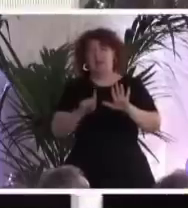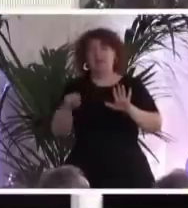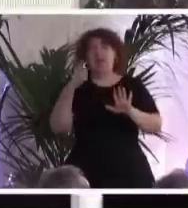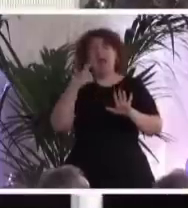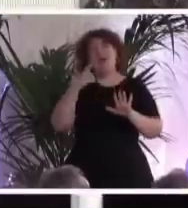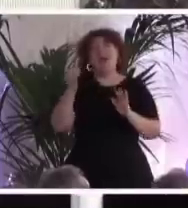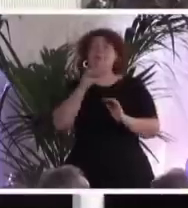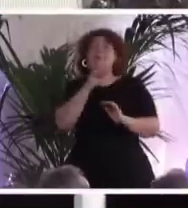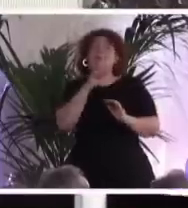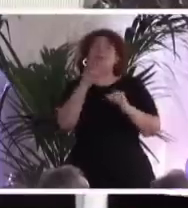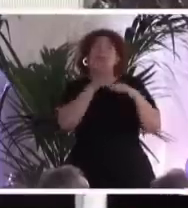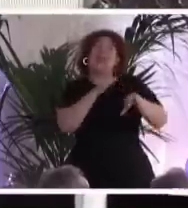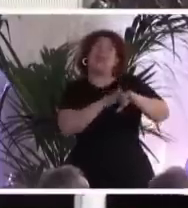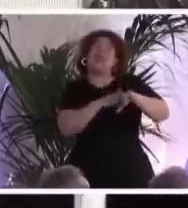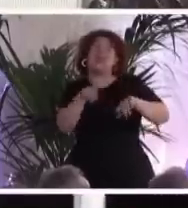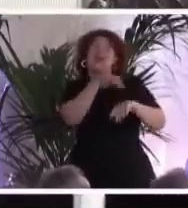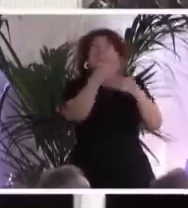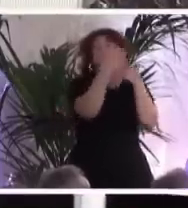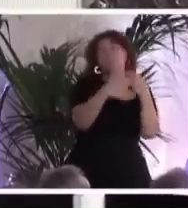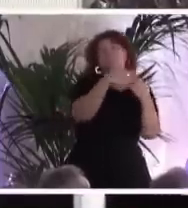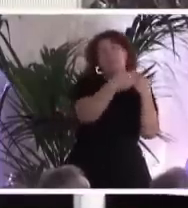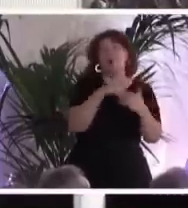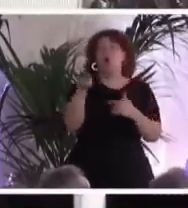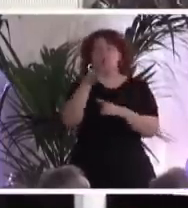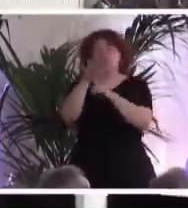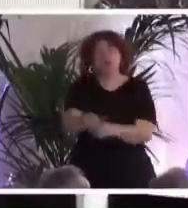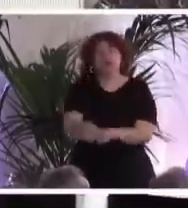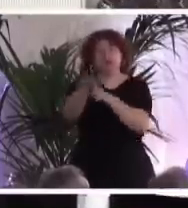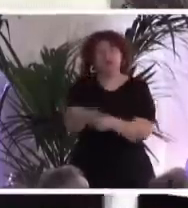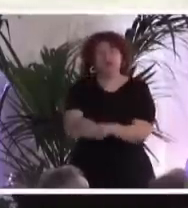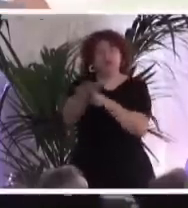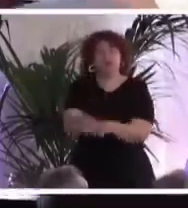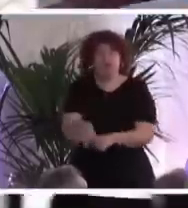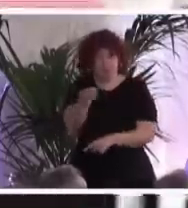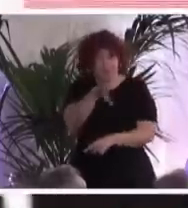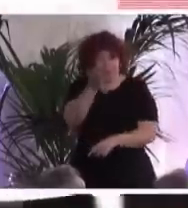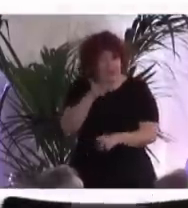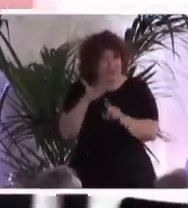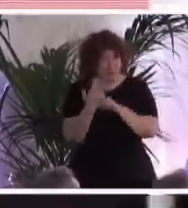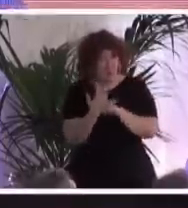quién se mima de la izquierda y a quién se machaca de la izquierda lo comprendéis